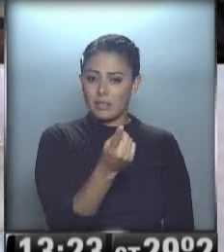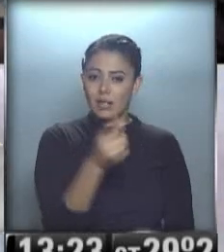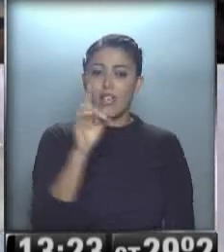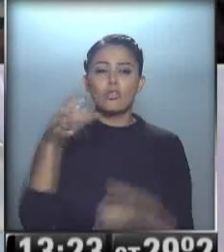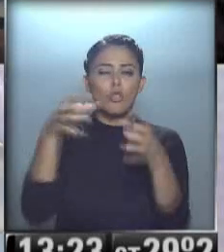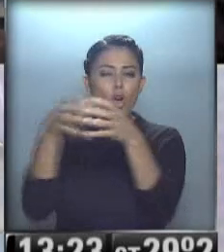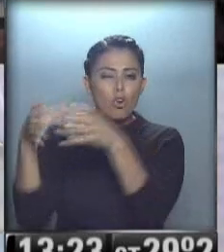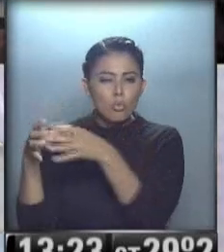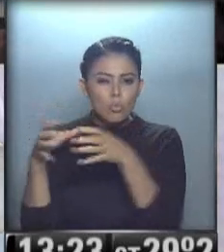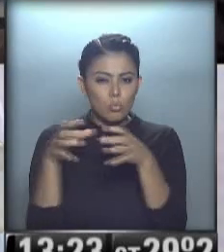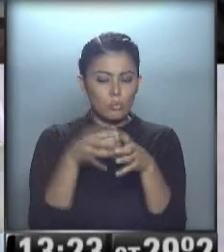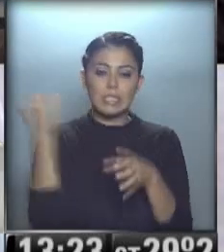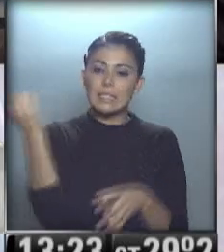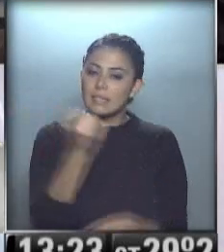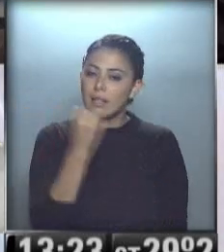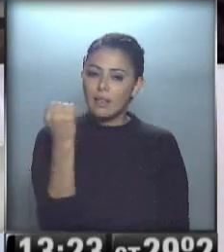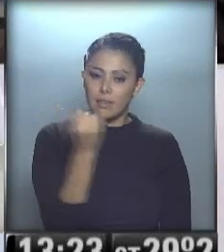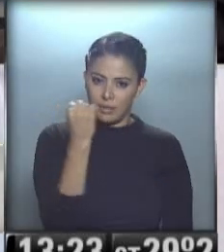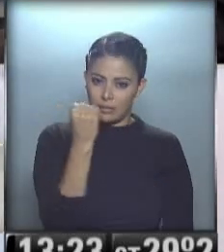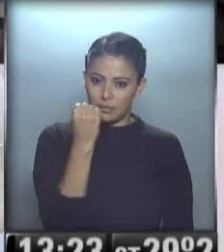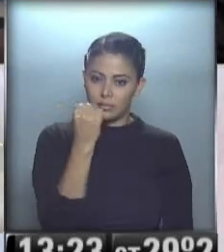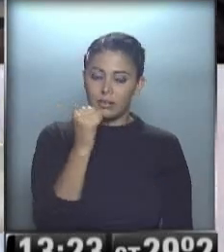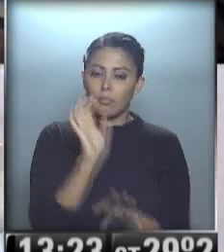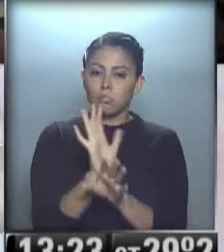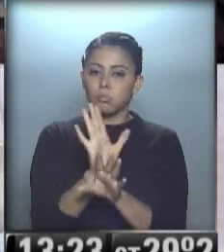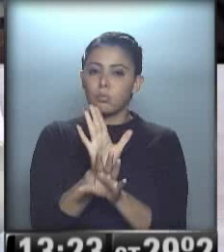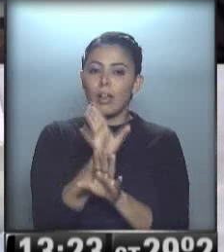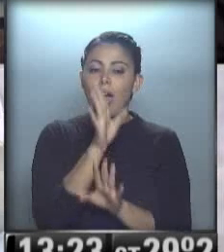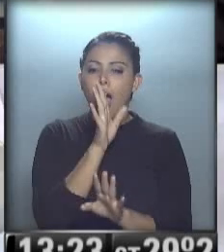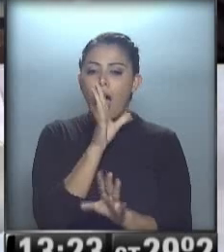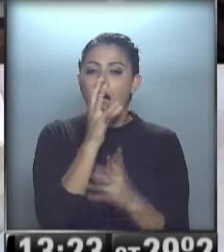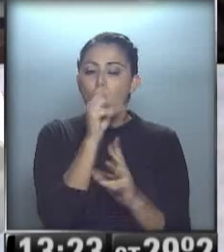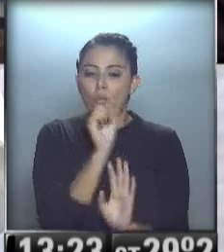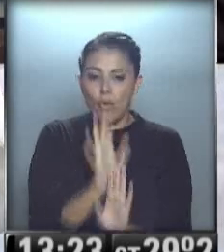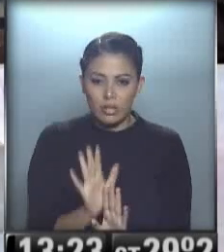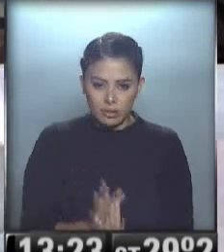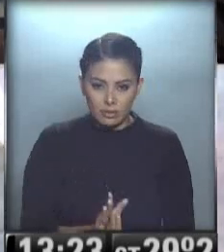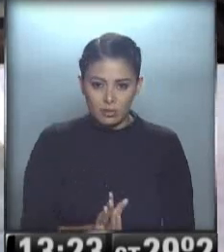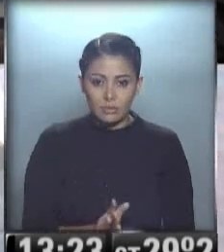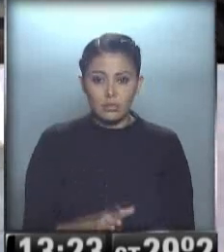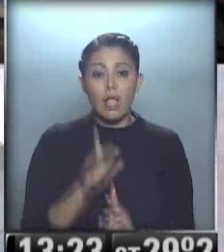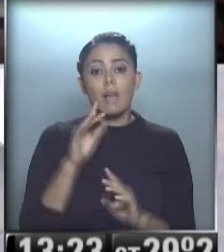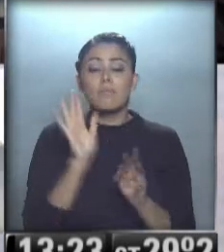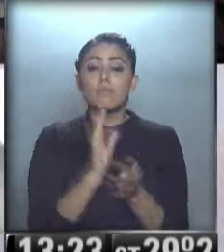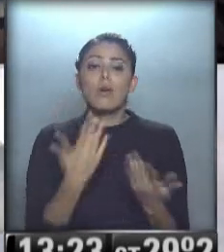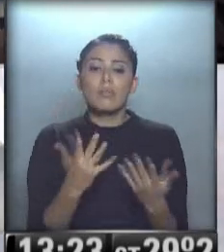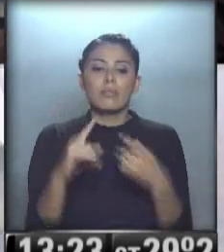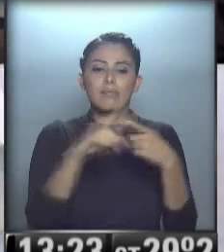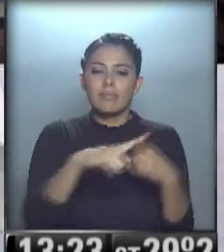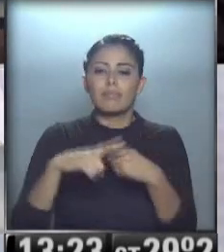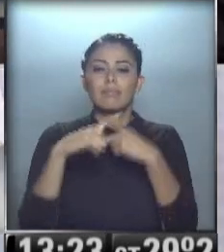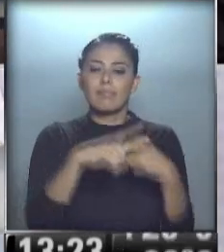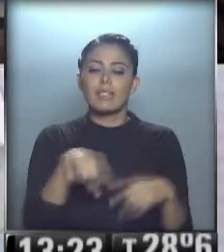focos estaban tratando de contenerse estaban tratando de ser eh Por lo menos a través del diálogo y de este